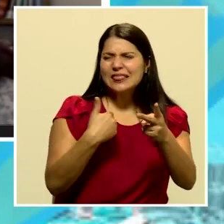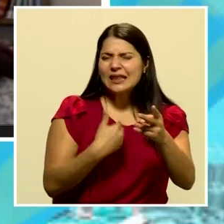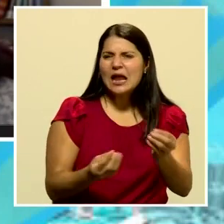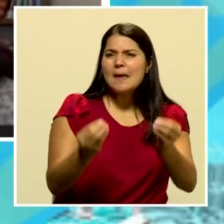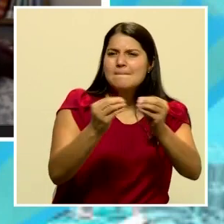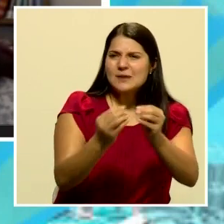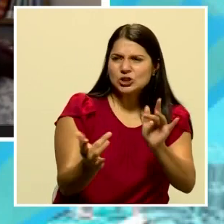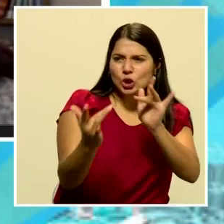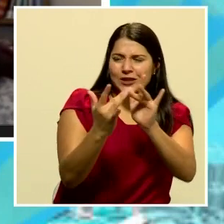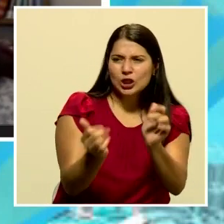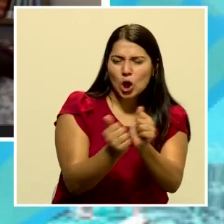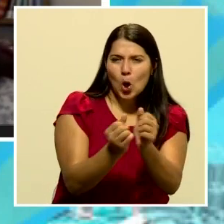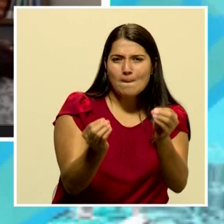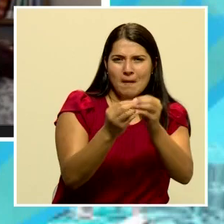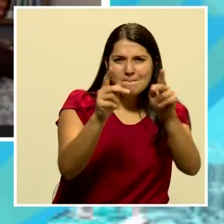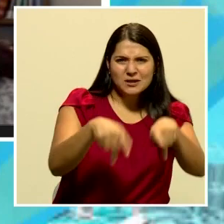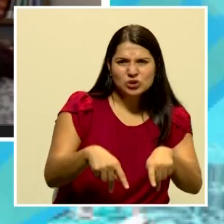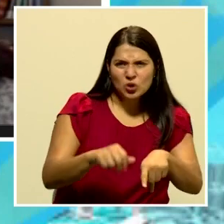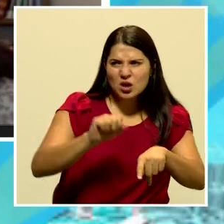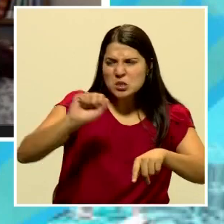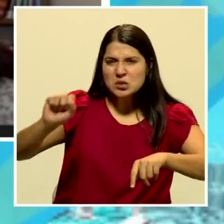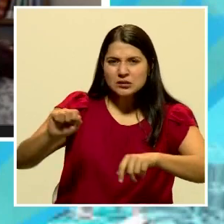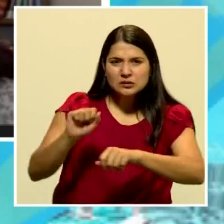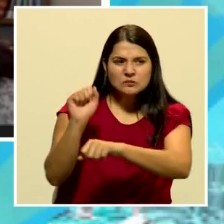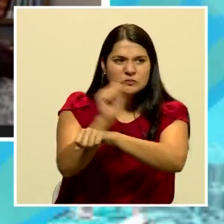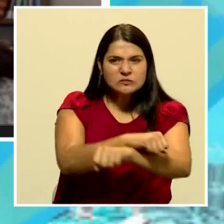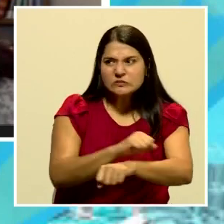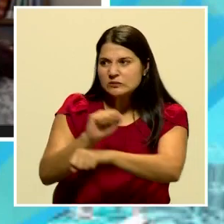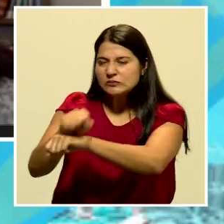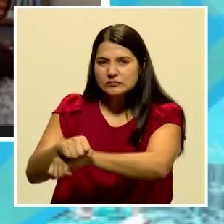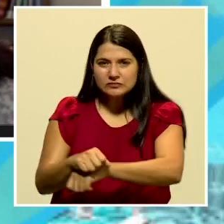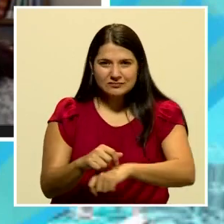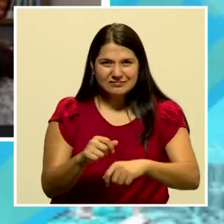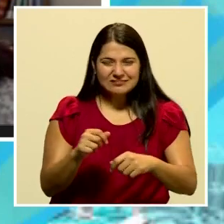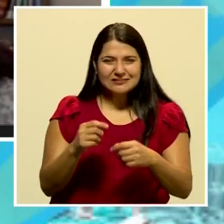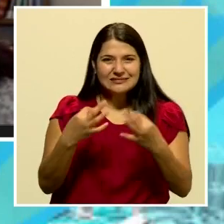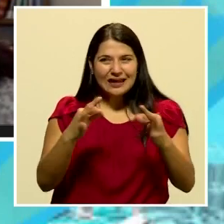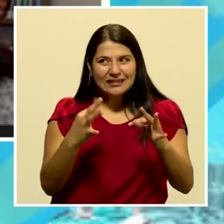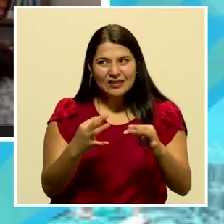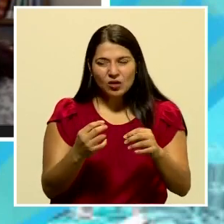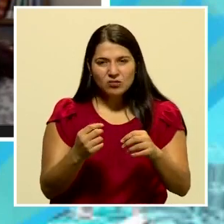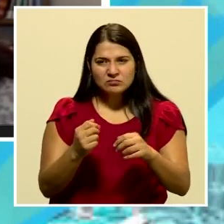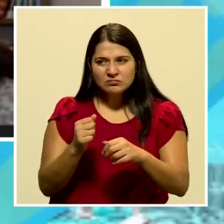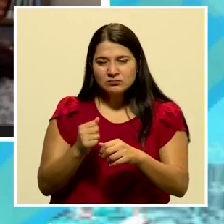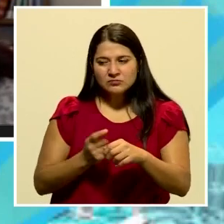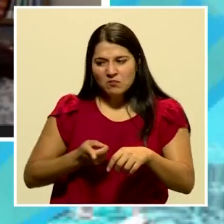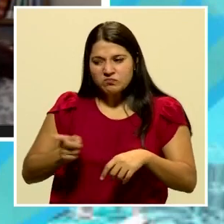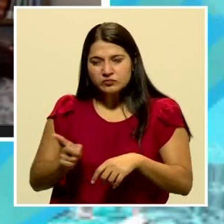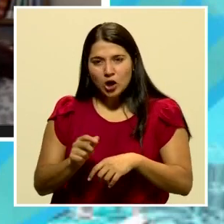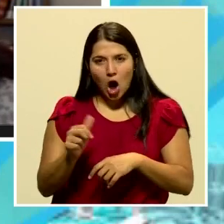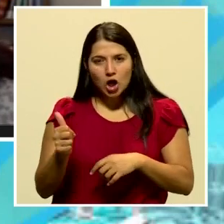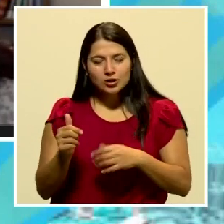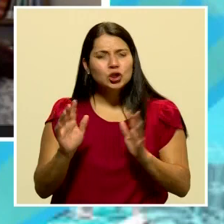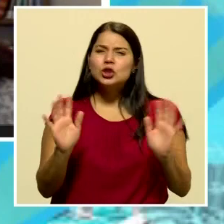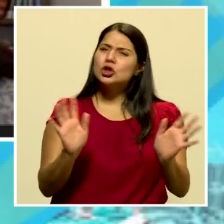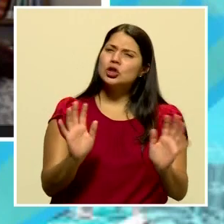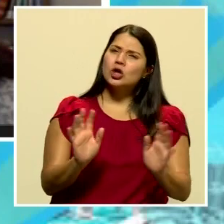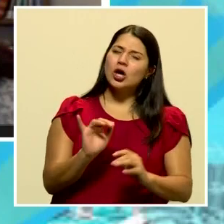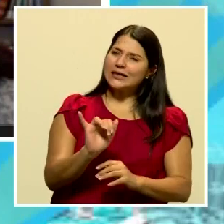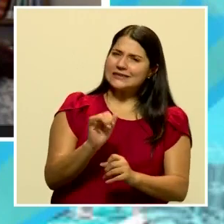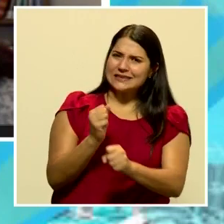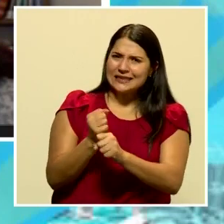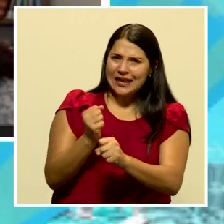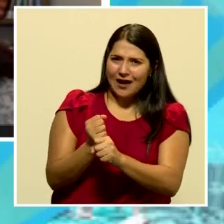en detrimento o soslayando al medio vecino. Y este es un trabajo justamente